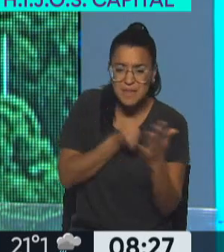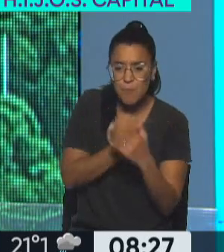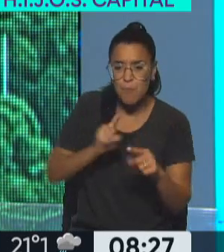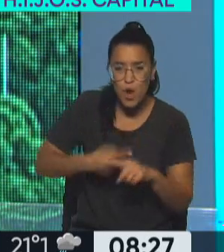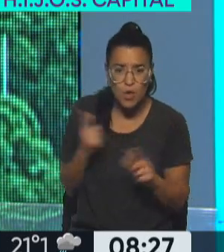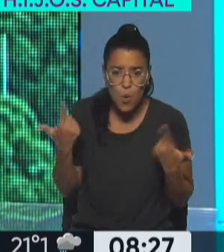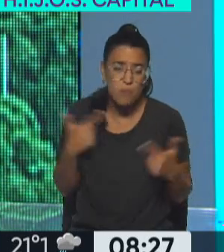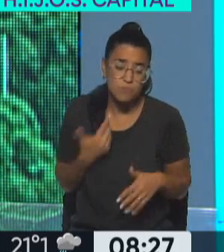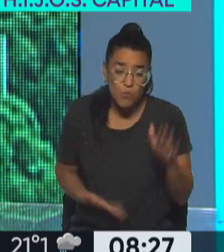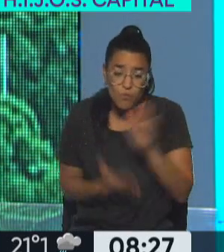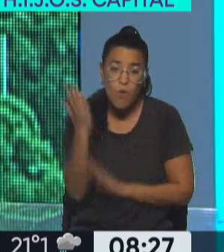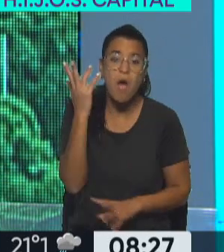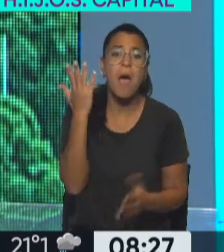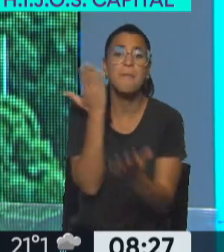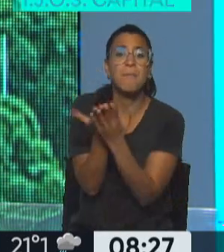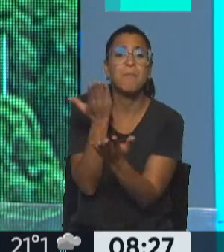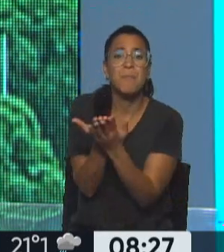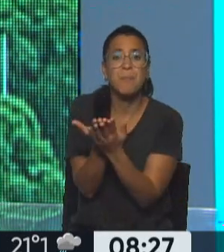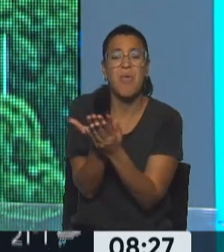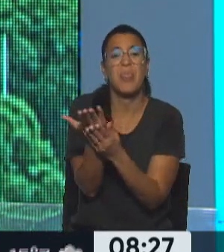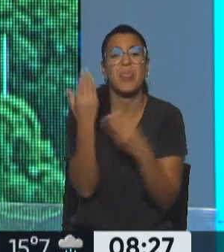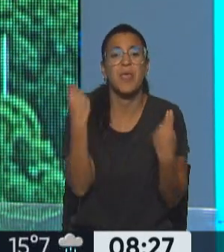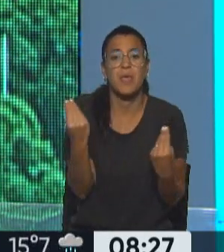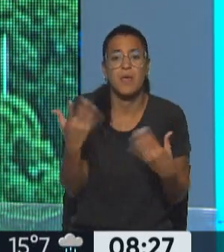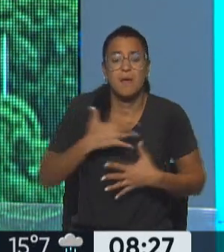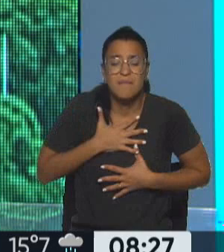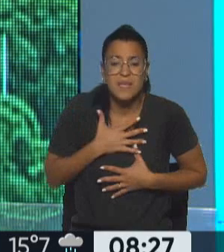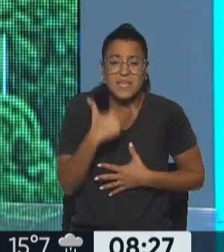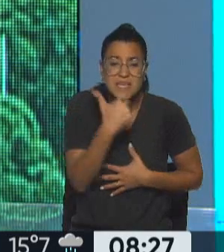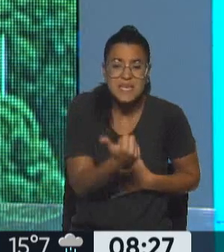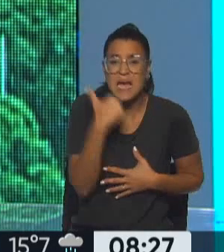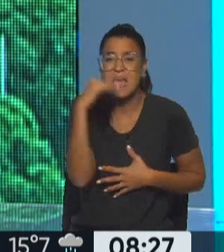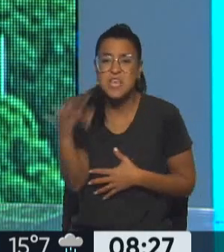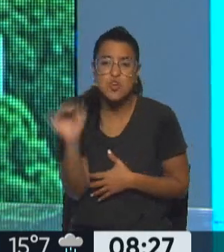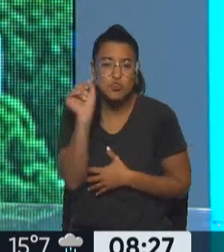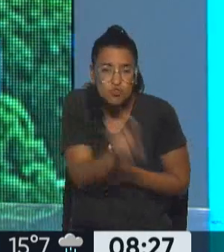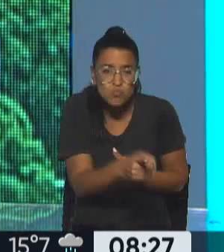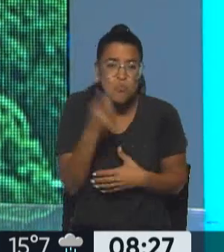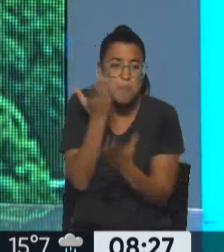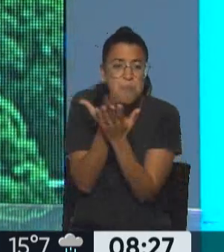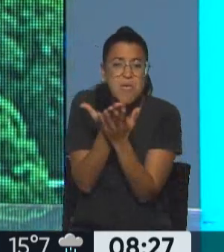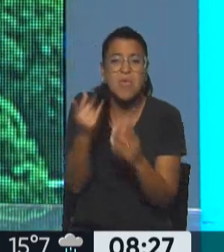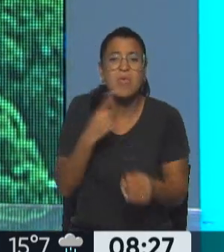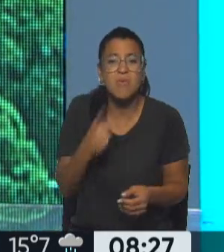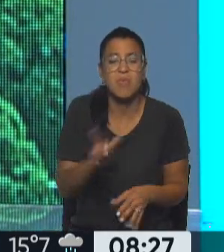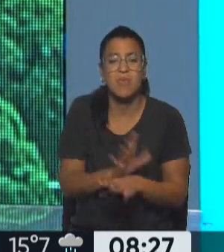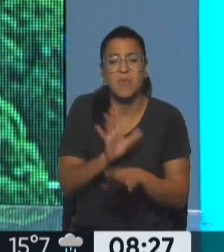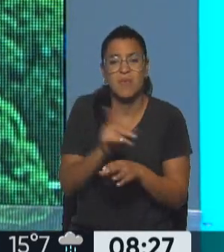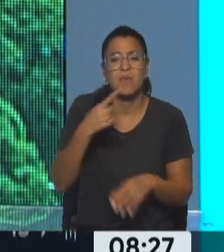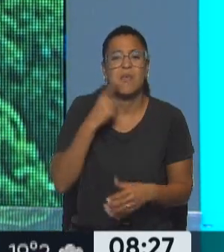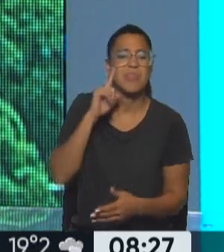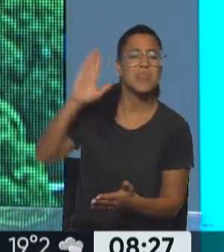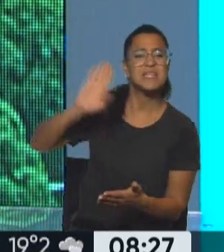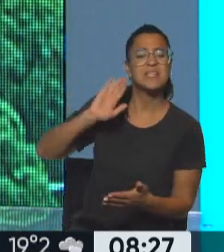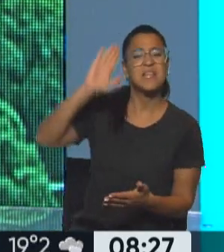políticas, ellas salieron a la calle a pedir por lo que uno más quiere, que su hijo, su hija, y fueron infiltradas por la